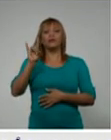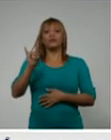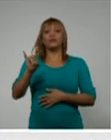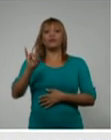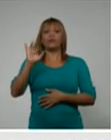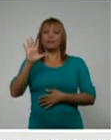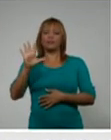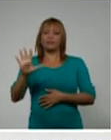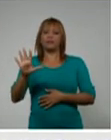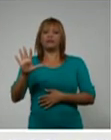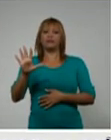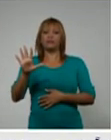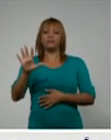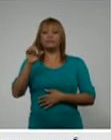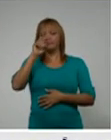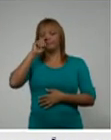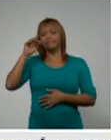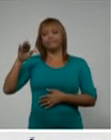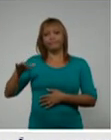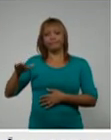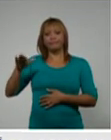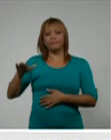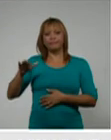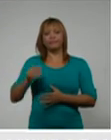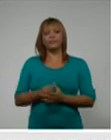395. Eso